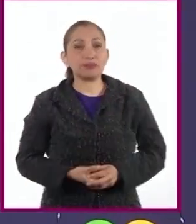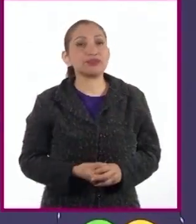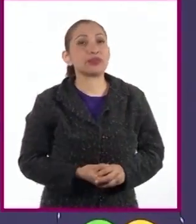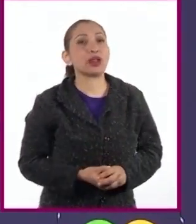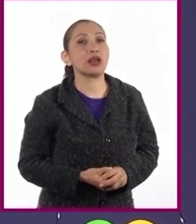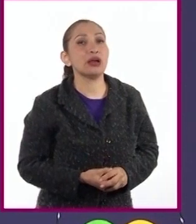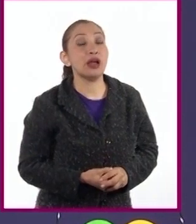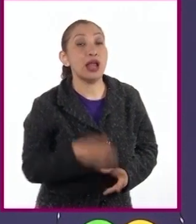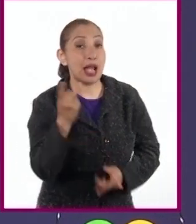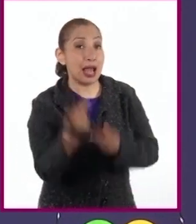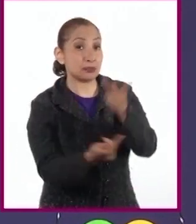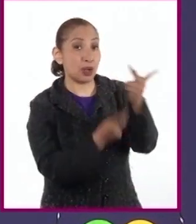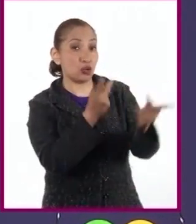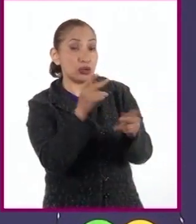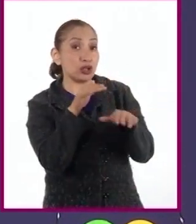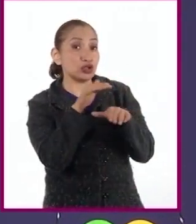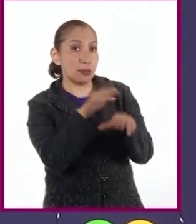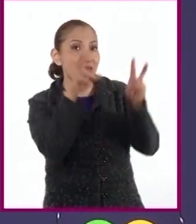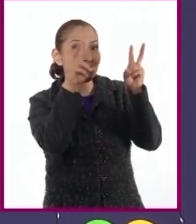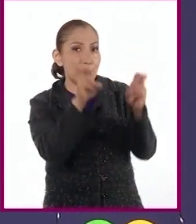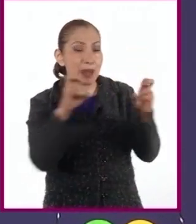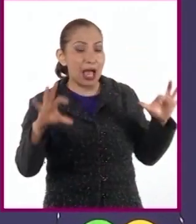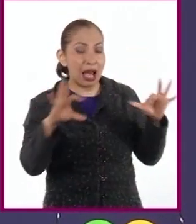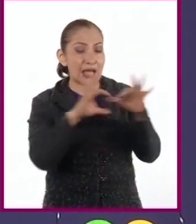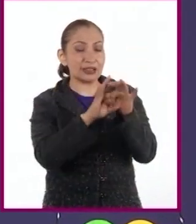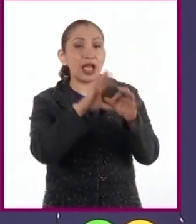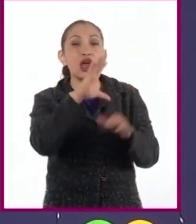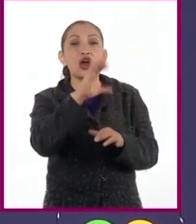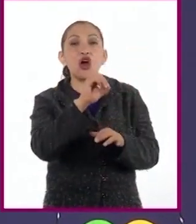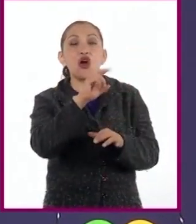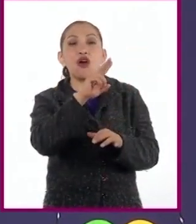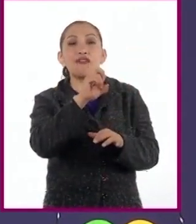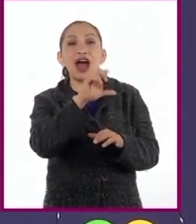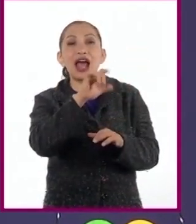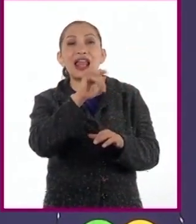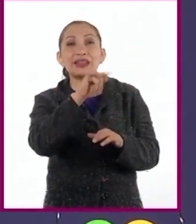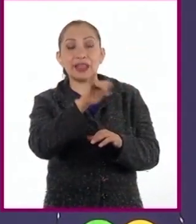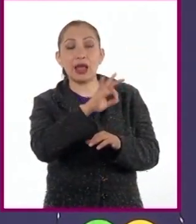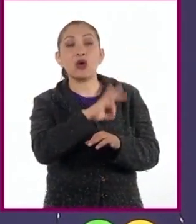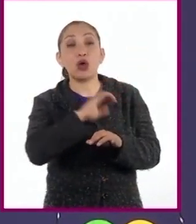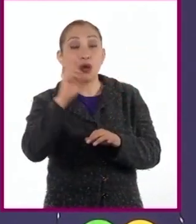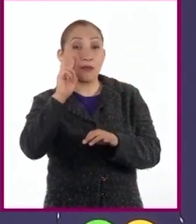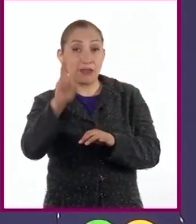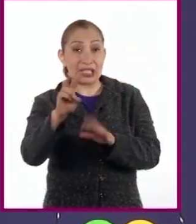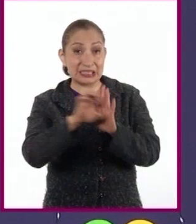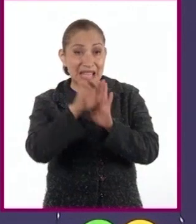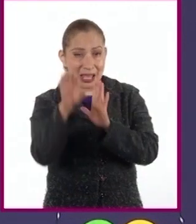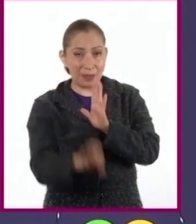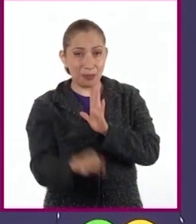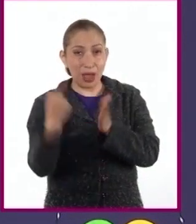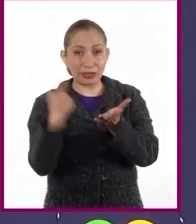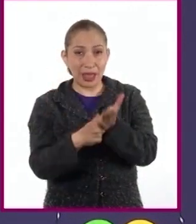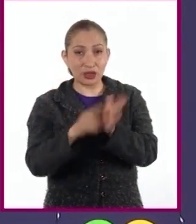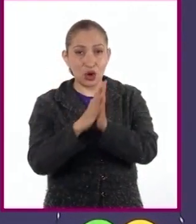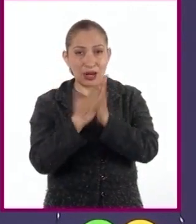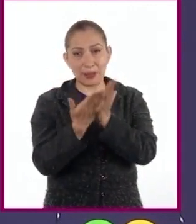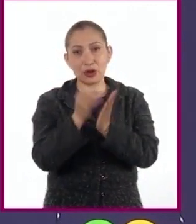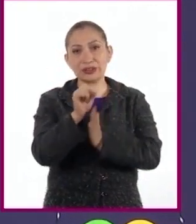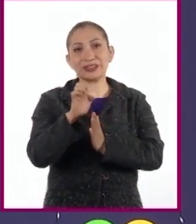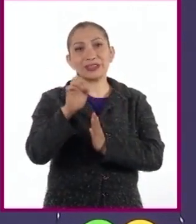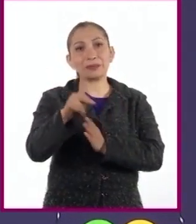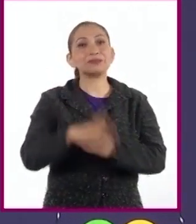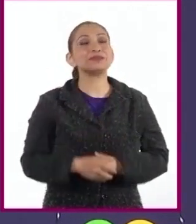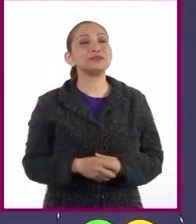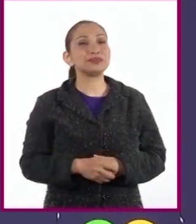Los cuestionamientos con respecto al tema de enlace covalente los pueden resolver al revisar los ejemplos que aparecen en su libro de